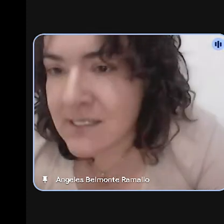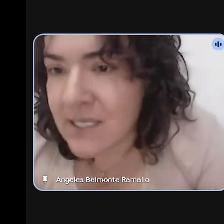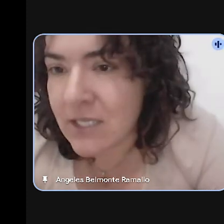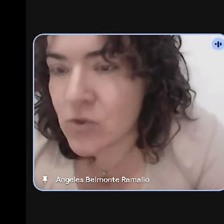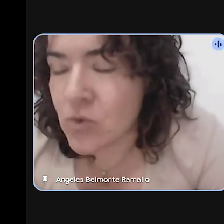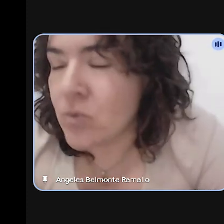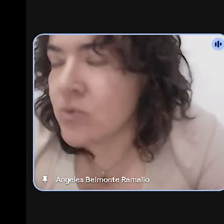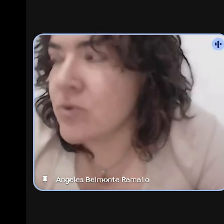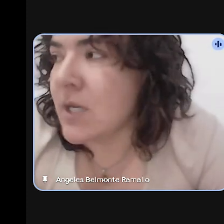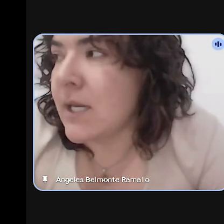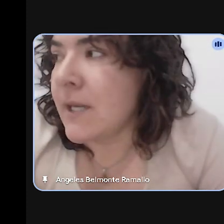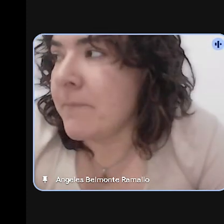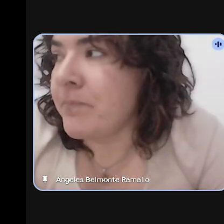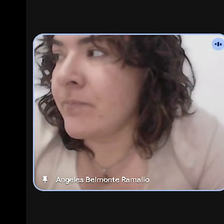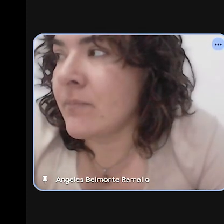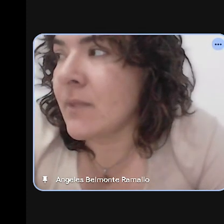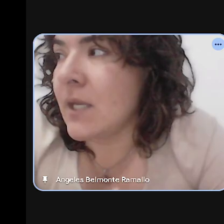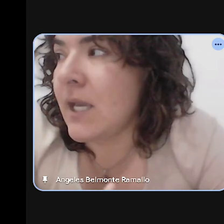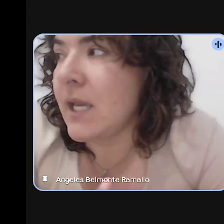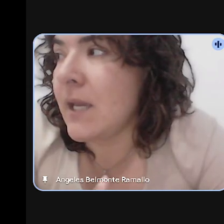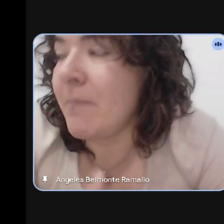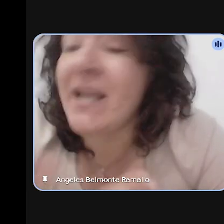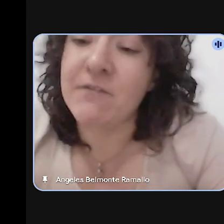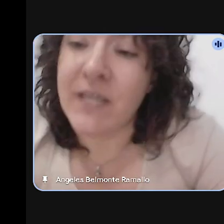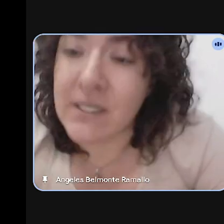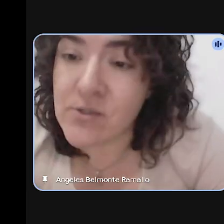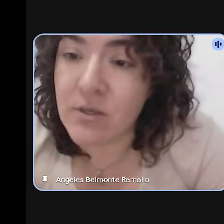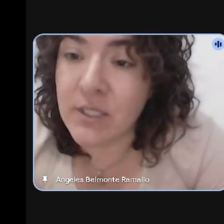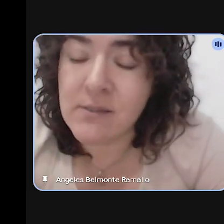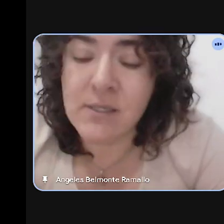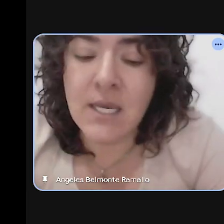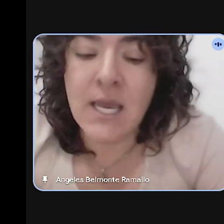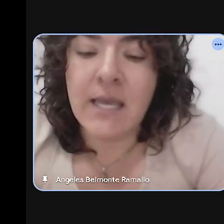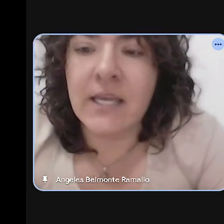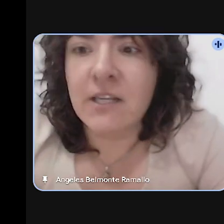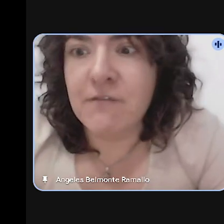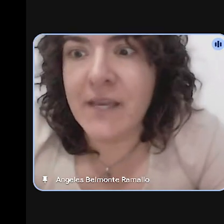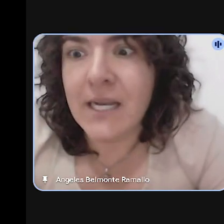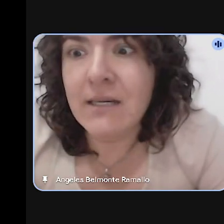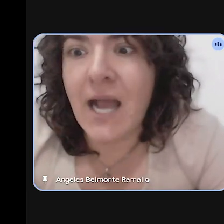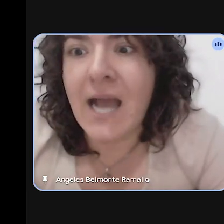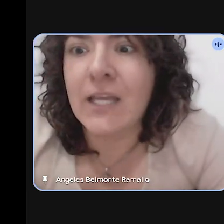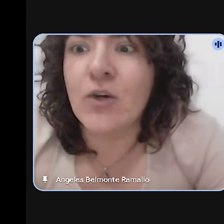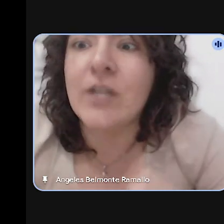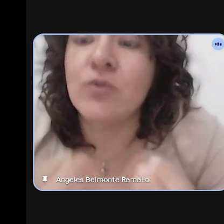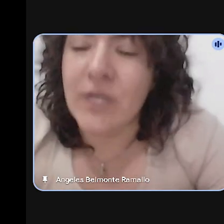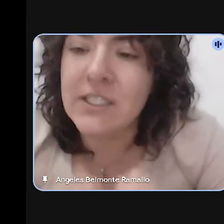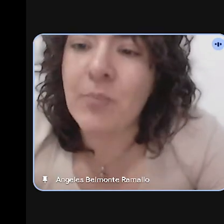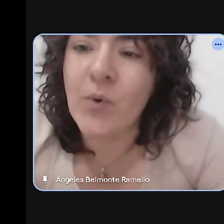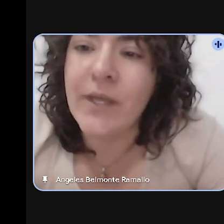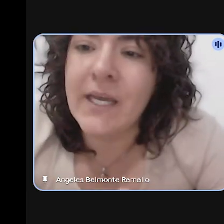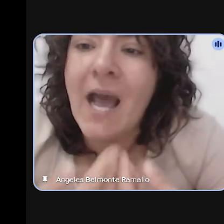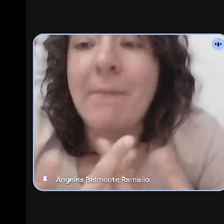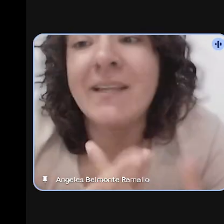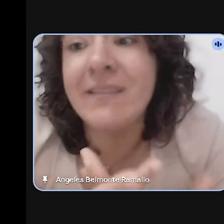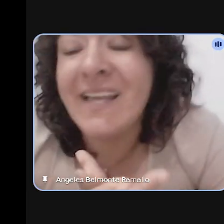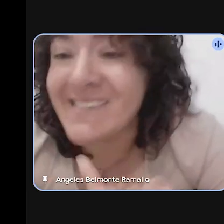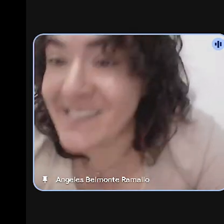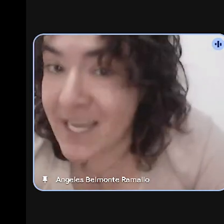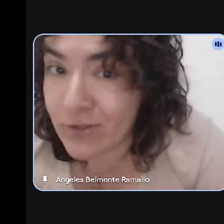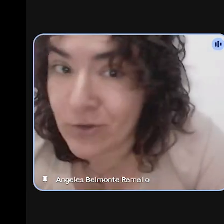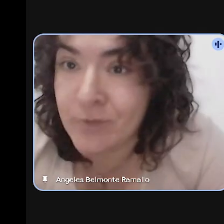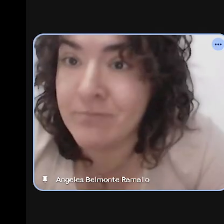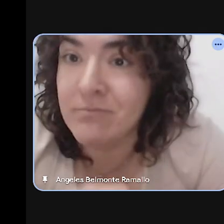prácticas en sus planificaciones que refieran a que los estudiantes puedan